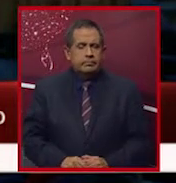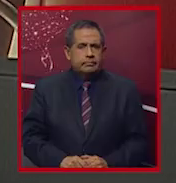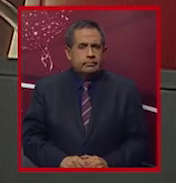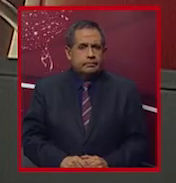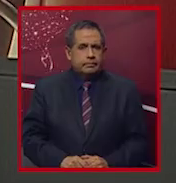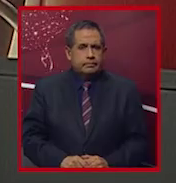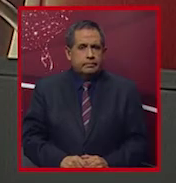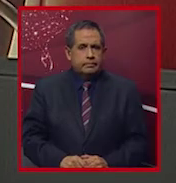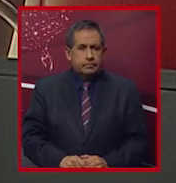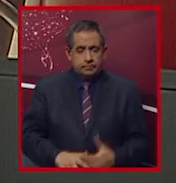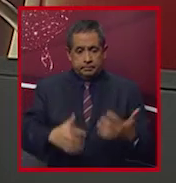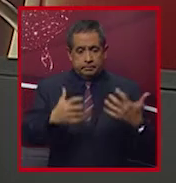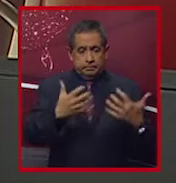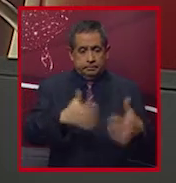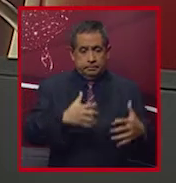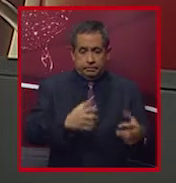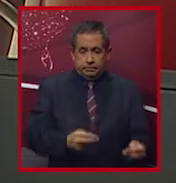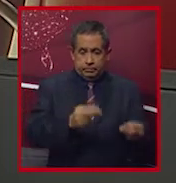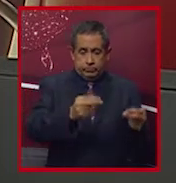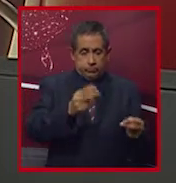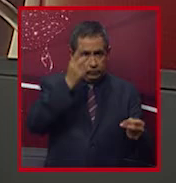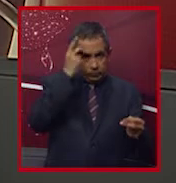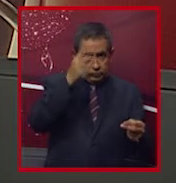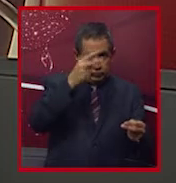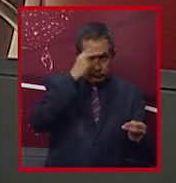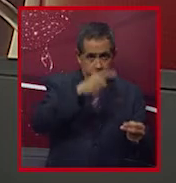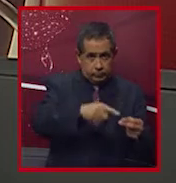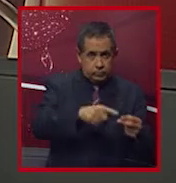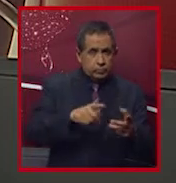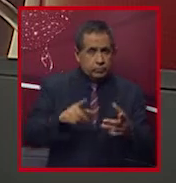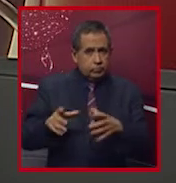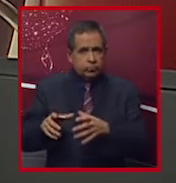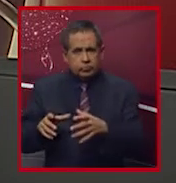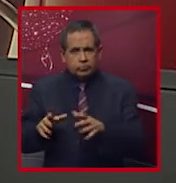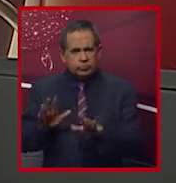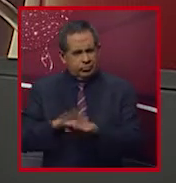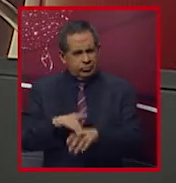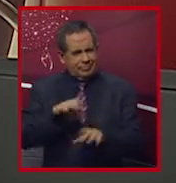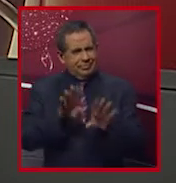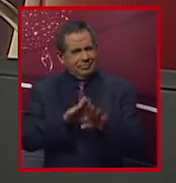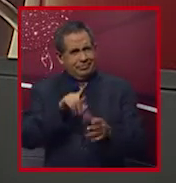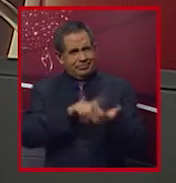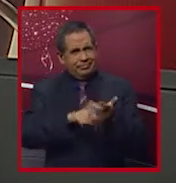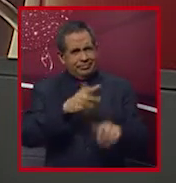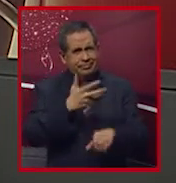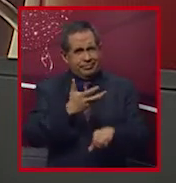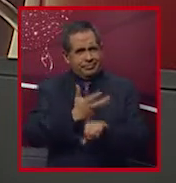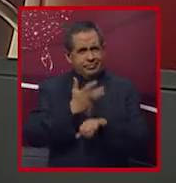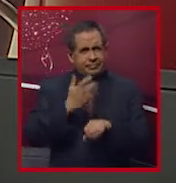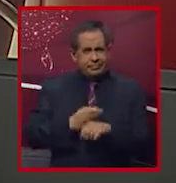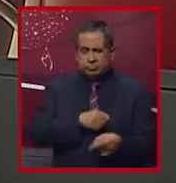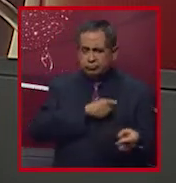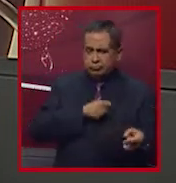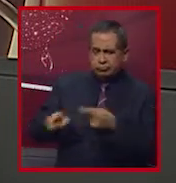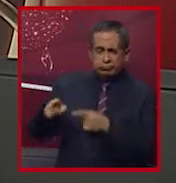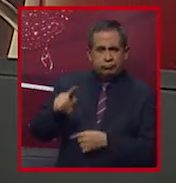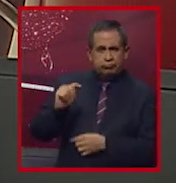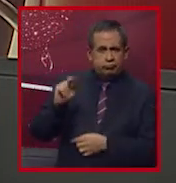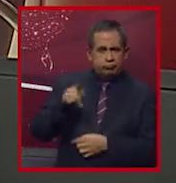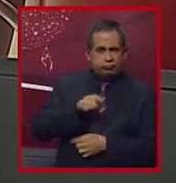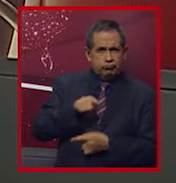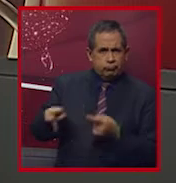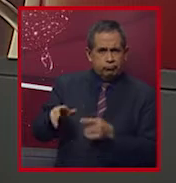Bueno, los sectores empresariales de México y Estados Unidos consideran que la amenaza arancelaria del presidente norteamericano Donald Trump violaría